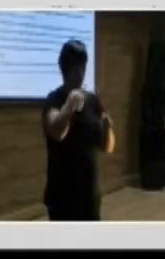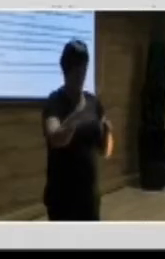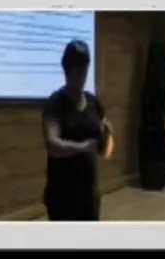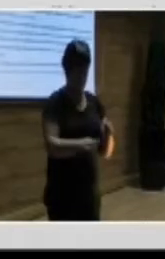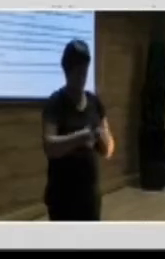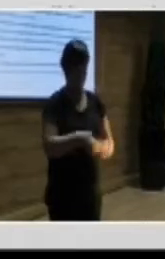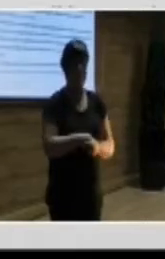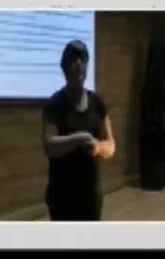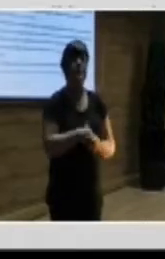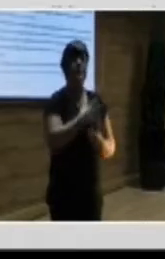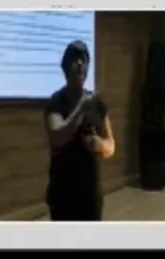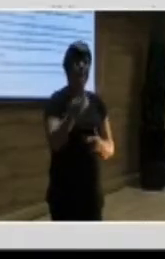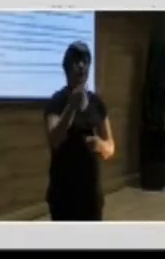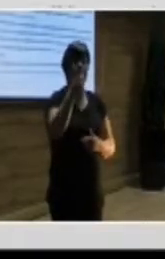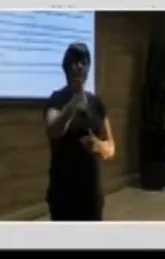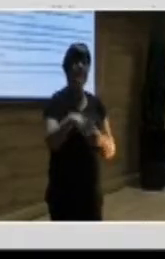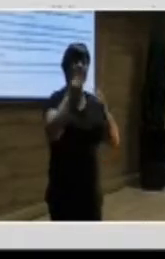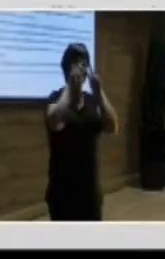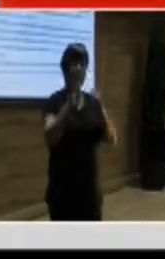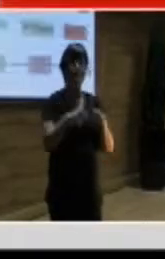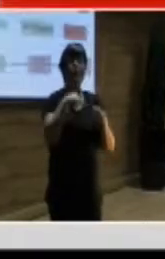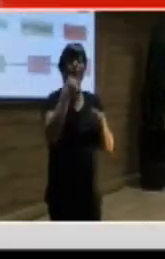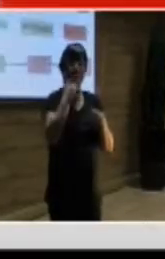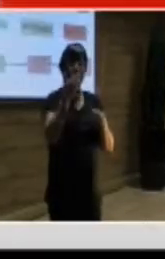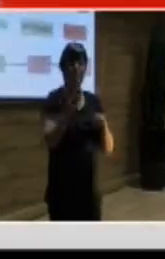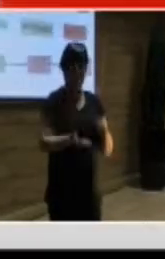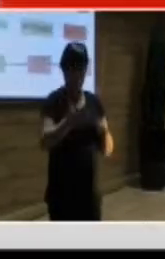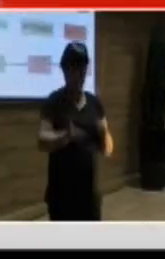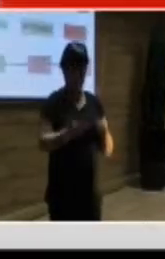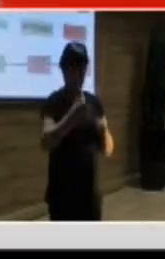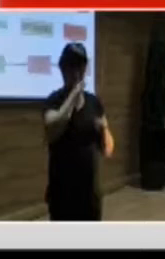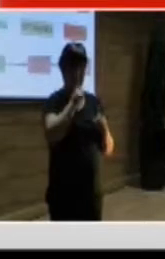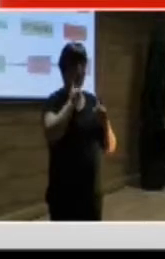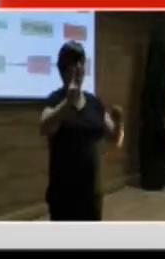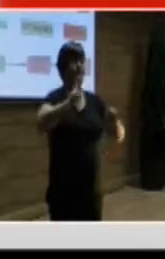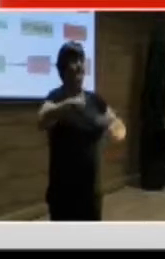investigación en algo yo creo que es crucial, que es la prevención.